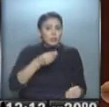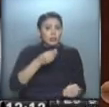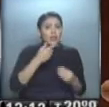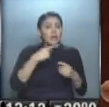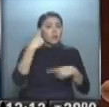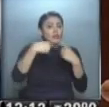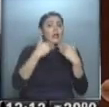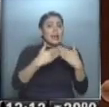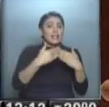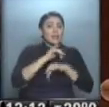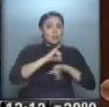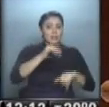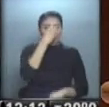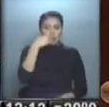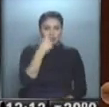publicidad oficial.